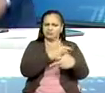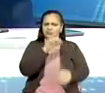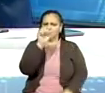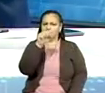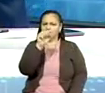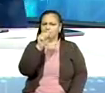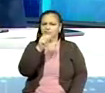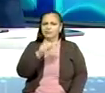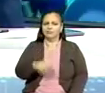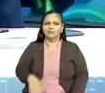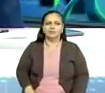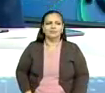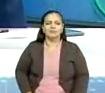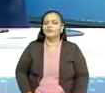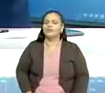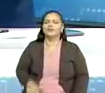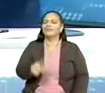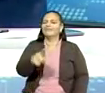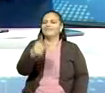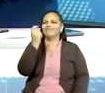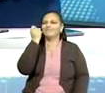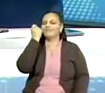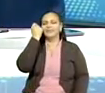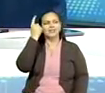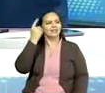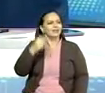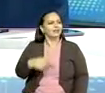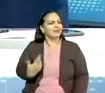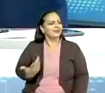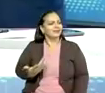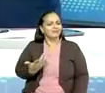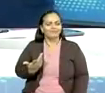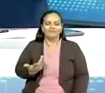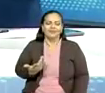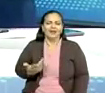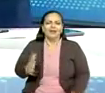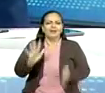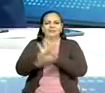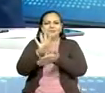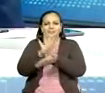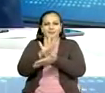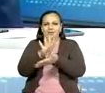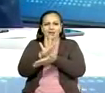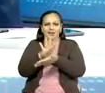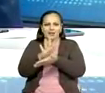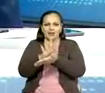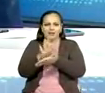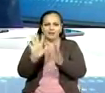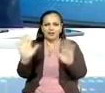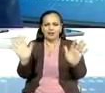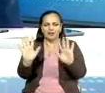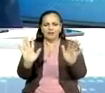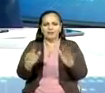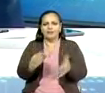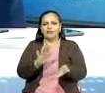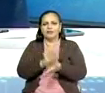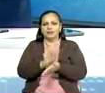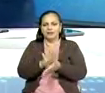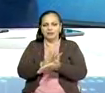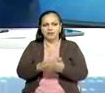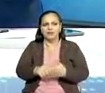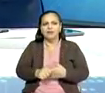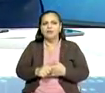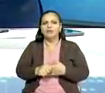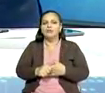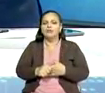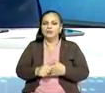La doble vía de la calle Pérez Concha. No me entienden la pregunta. De todas maneras queda ahí flotando. Ojalá la puedan entender en algún momento. Yo les